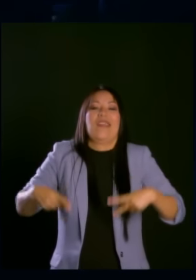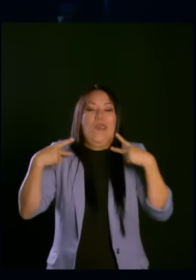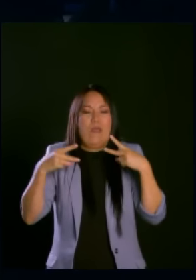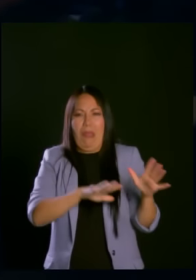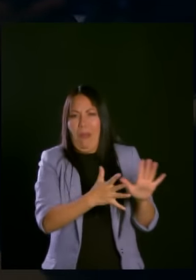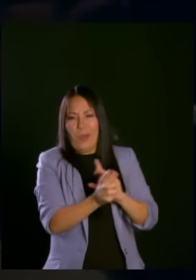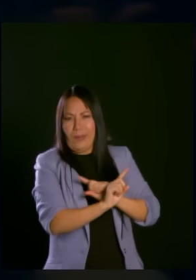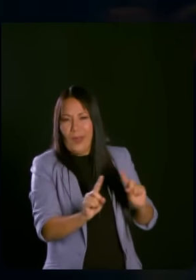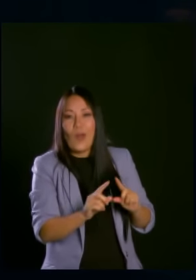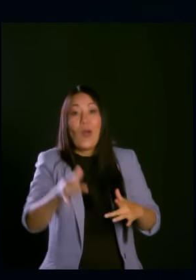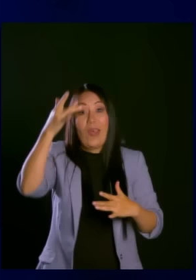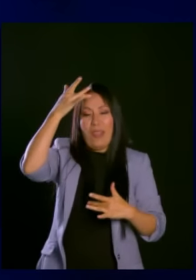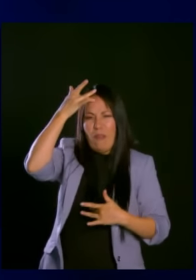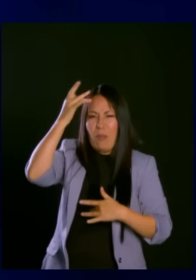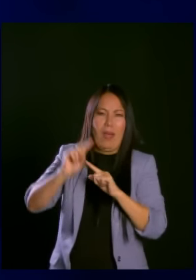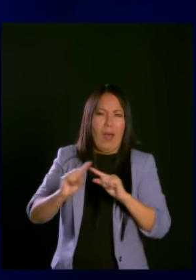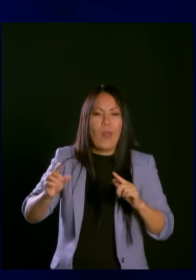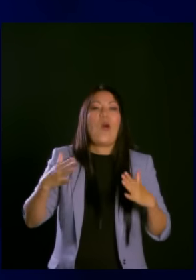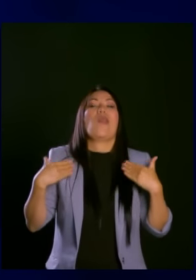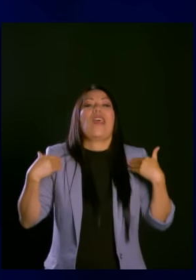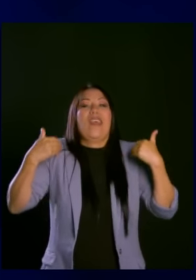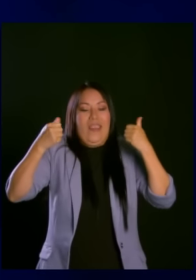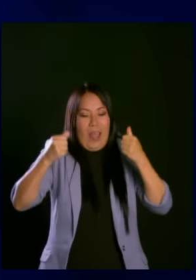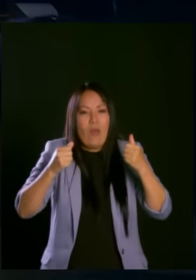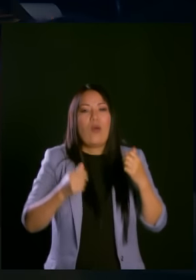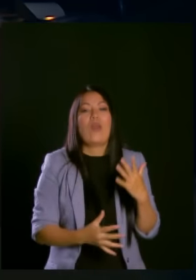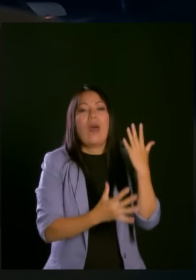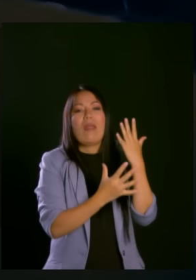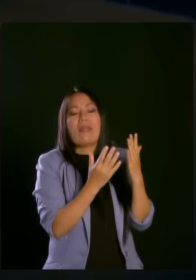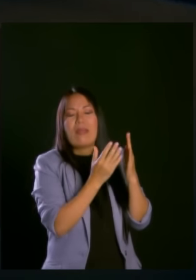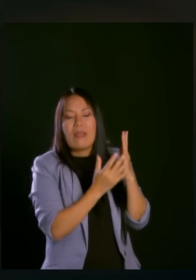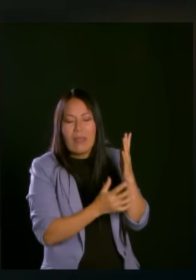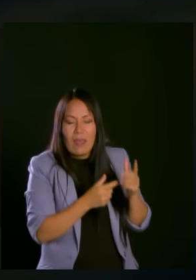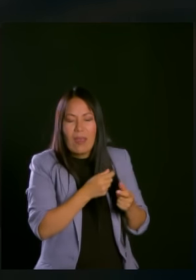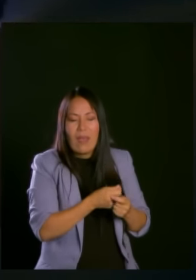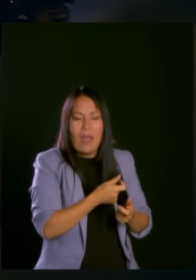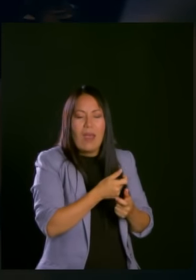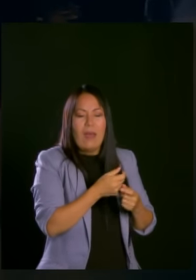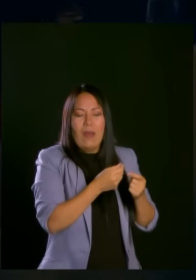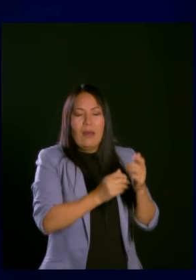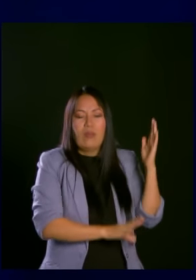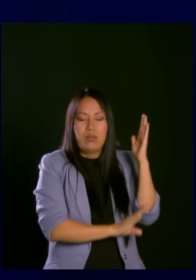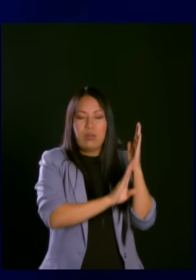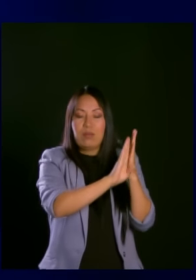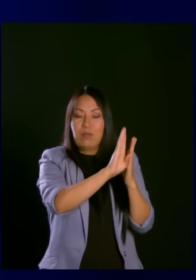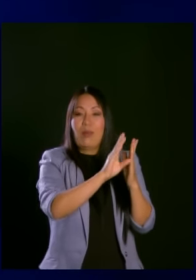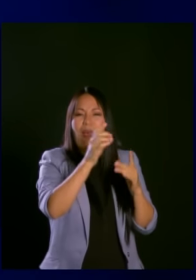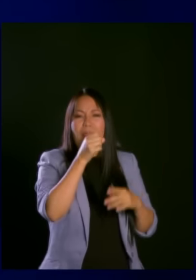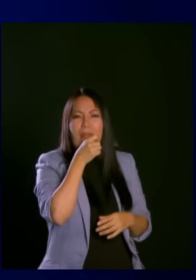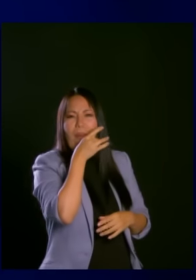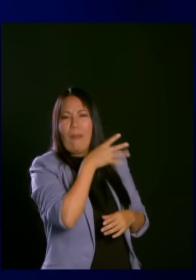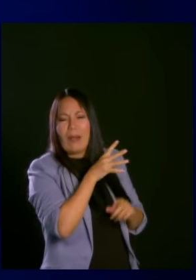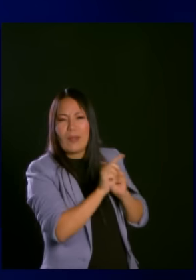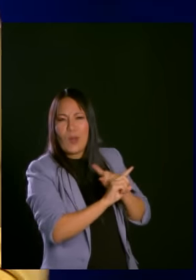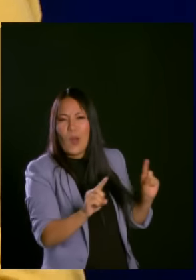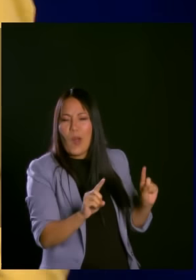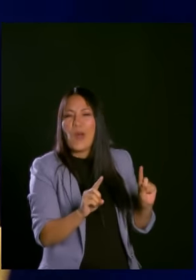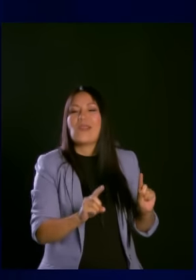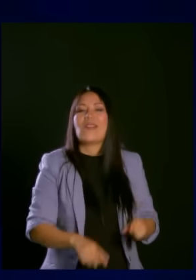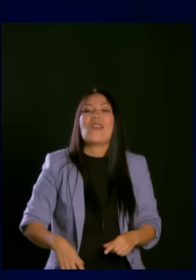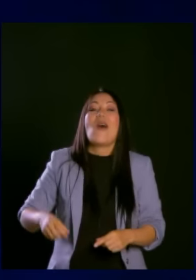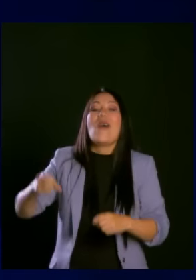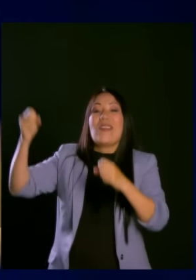de salud y no de enfermedad, de riqueza, no de pobreza, de bendición, no de maldición, porque en mi boca hay